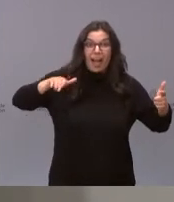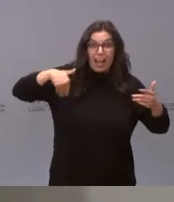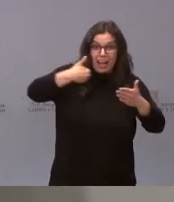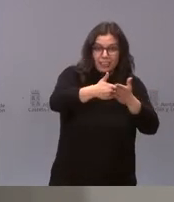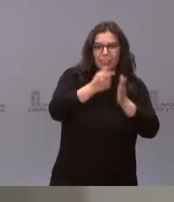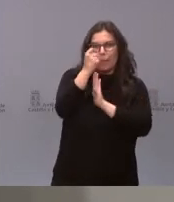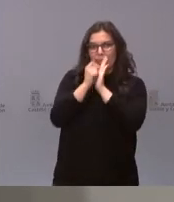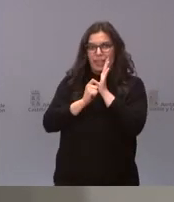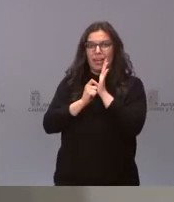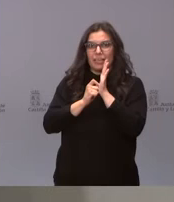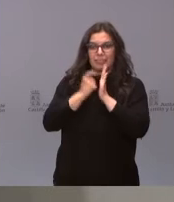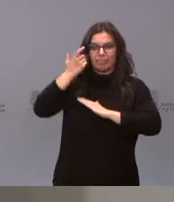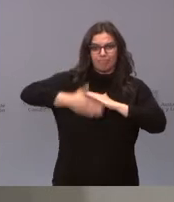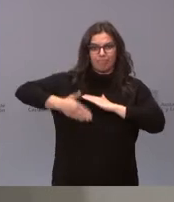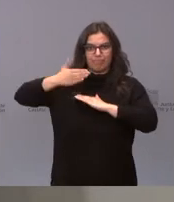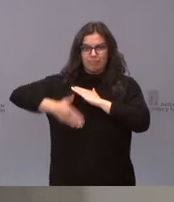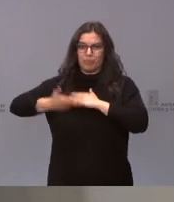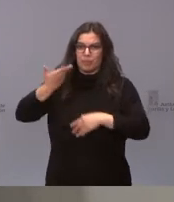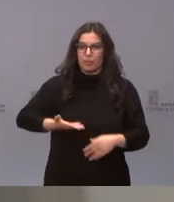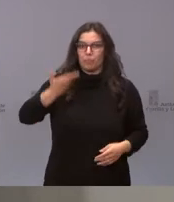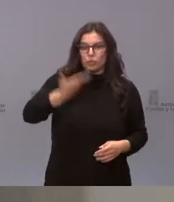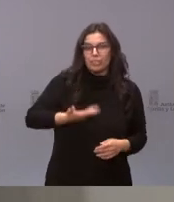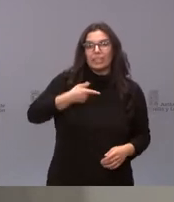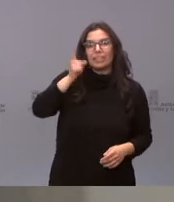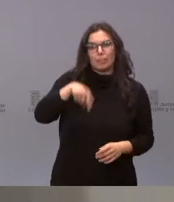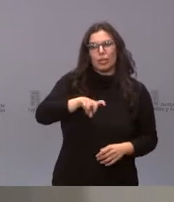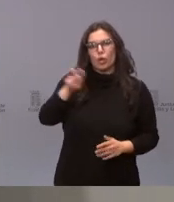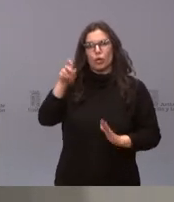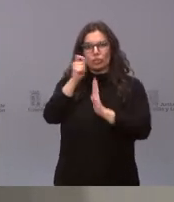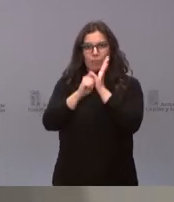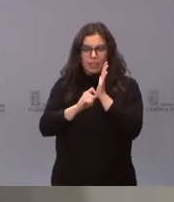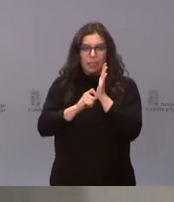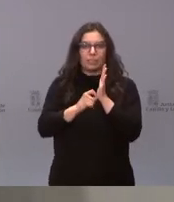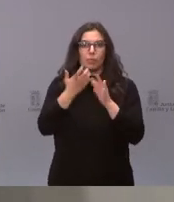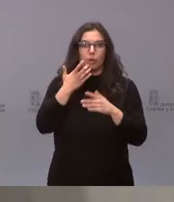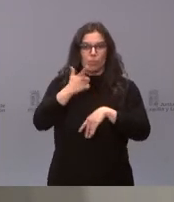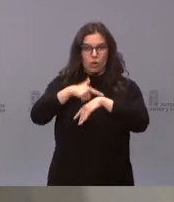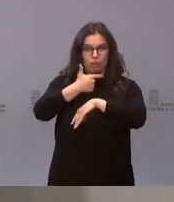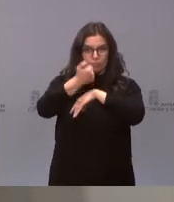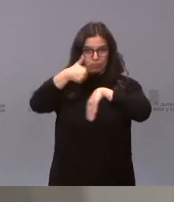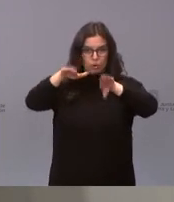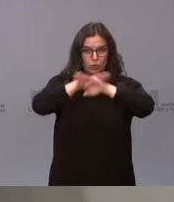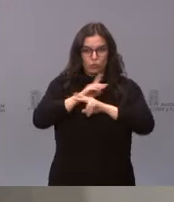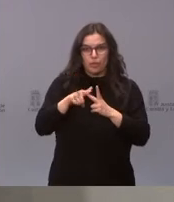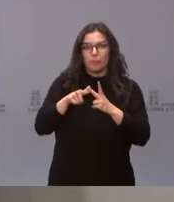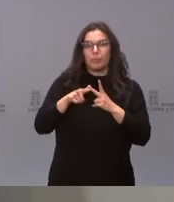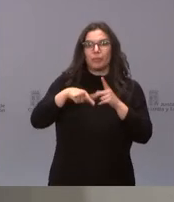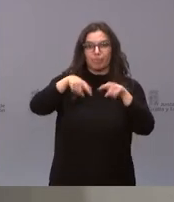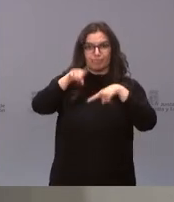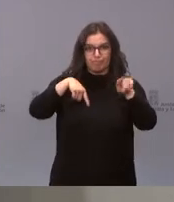sanitarias son importantes pero también las medidas no sanitarias como el 'toque de queda' la perimetración